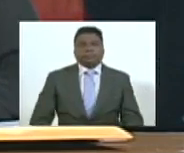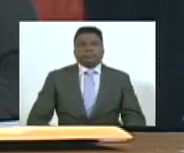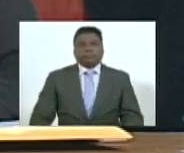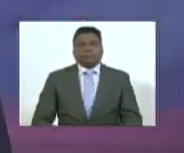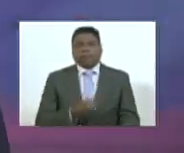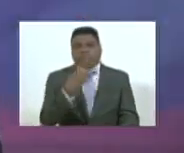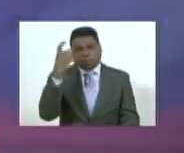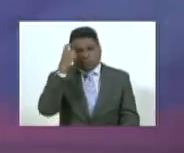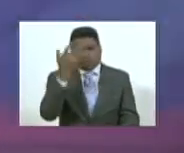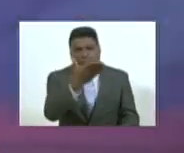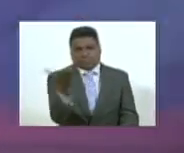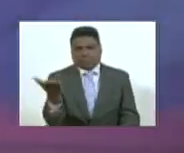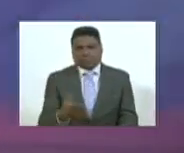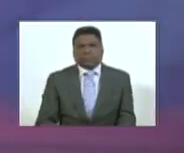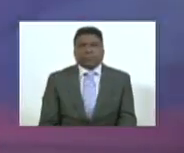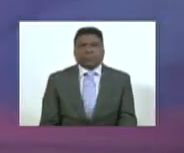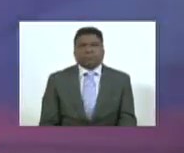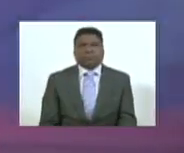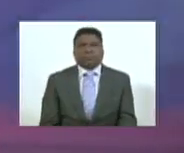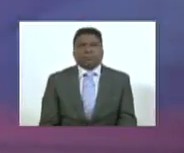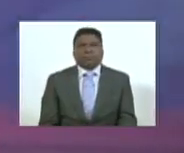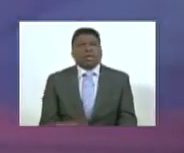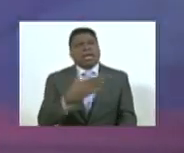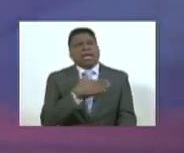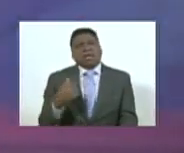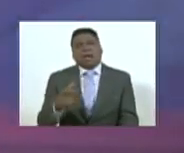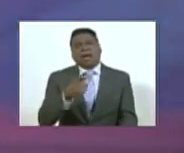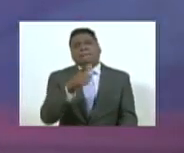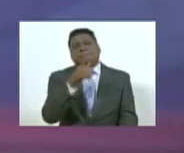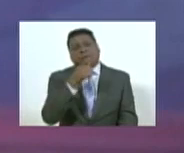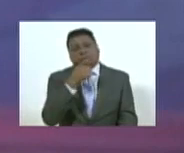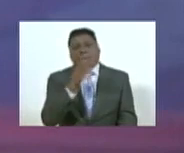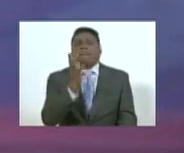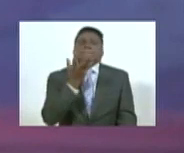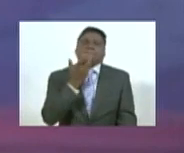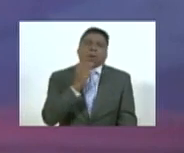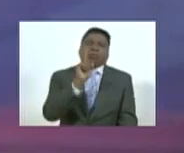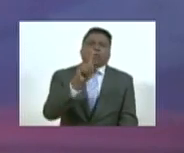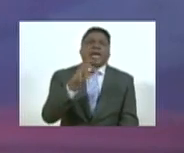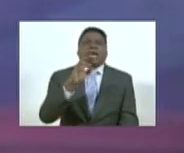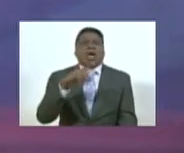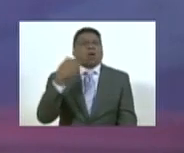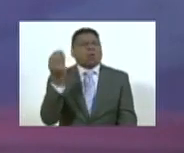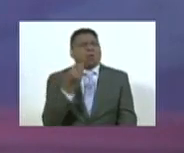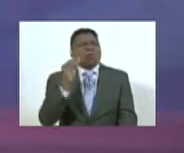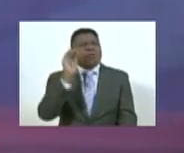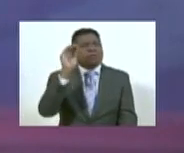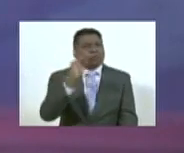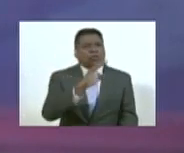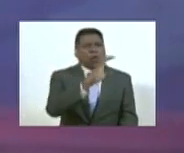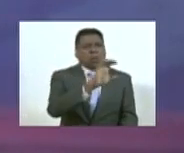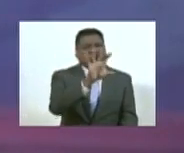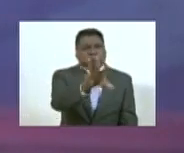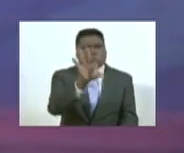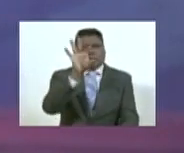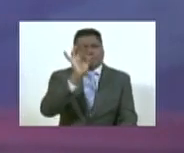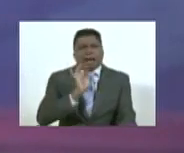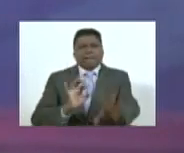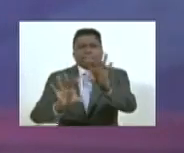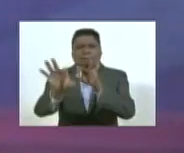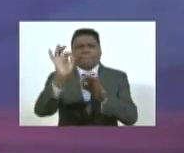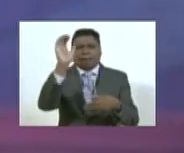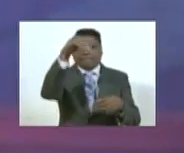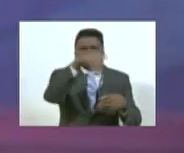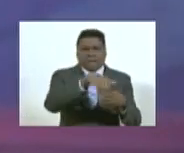Buenos días. Buenos días. Quería preguntarle si nos puede adelantar cómo va a ser el proceso de elección de los constituyentistas, si va a